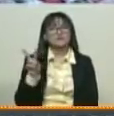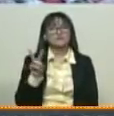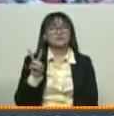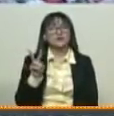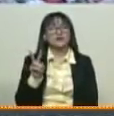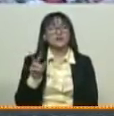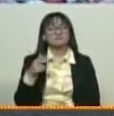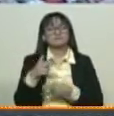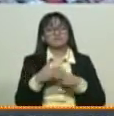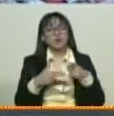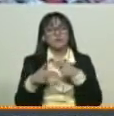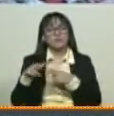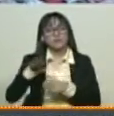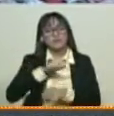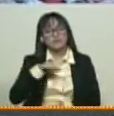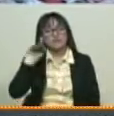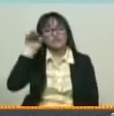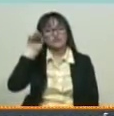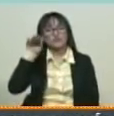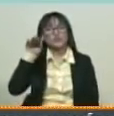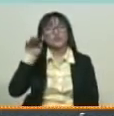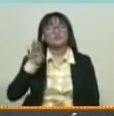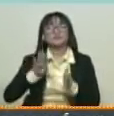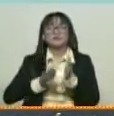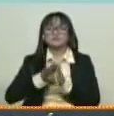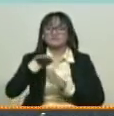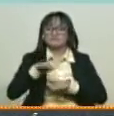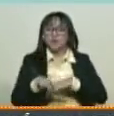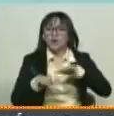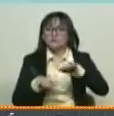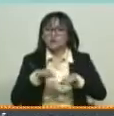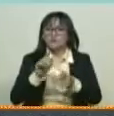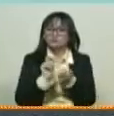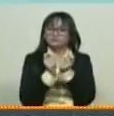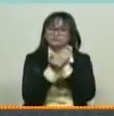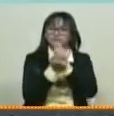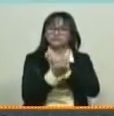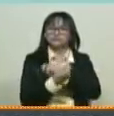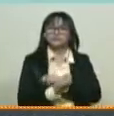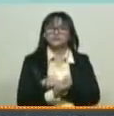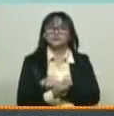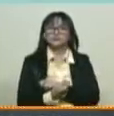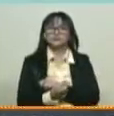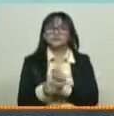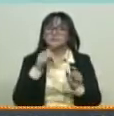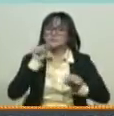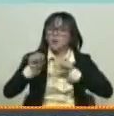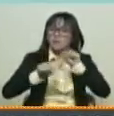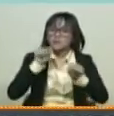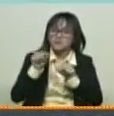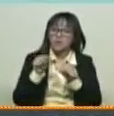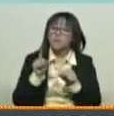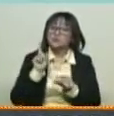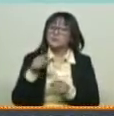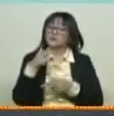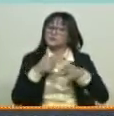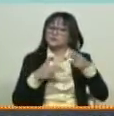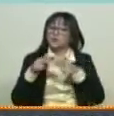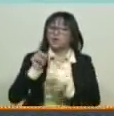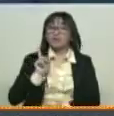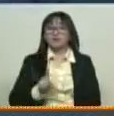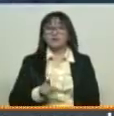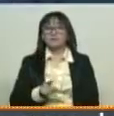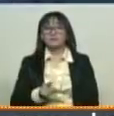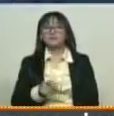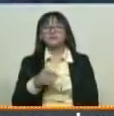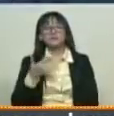porvenir, innovando su futuro, avanzando, renovándose, desde la crítica, pero también desde la construcción. Y ahí está el